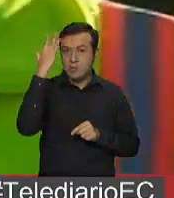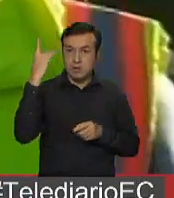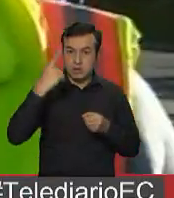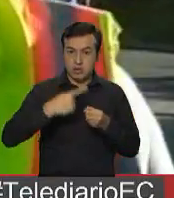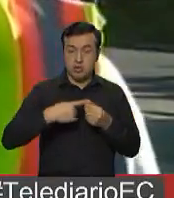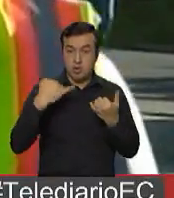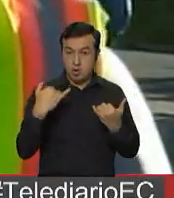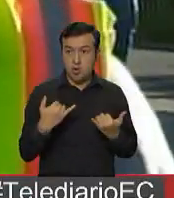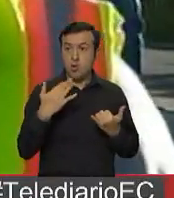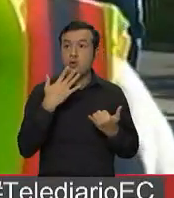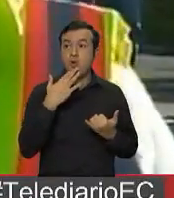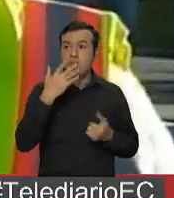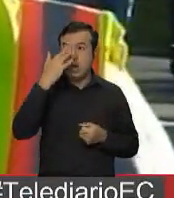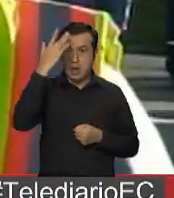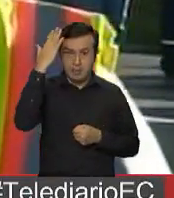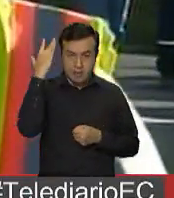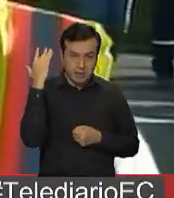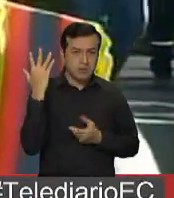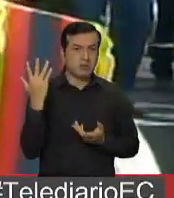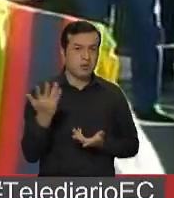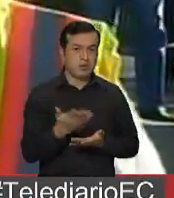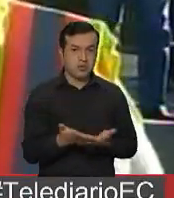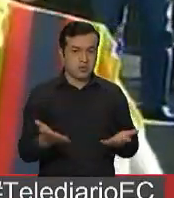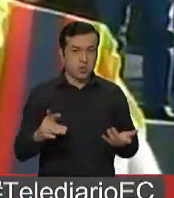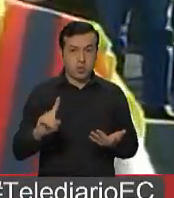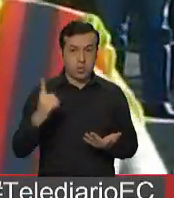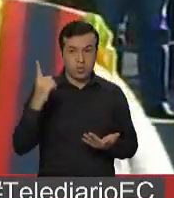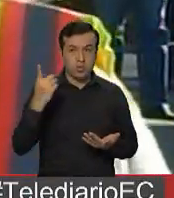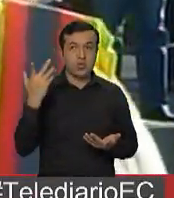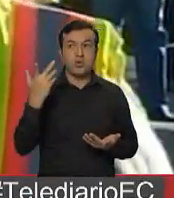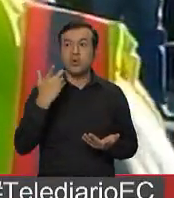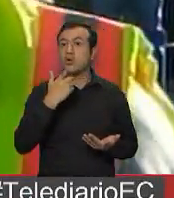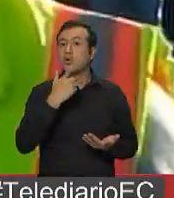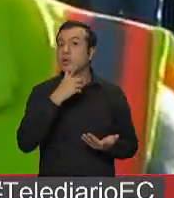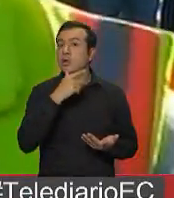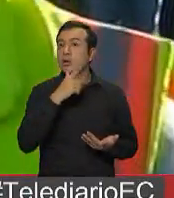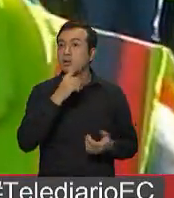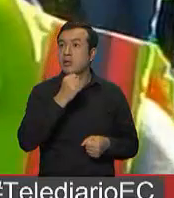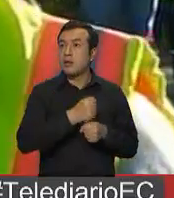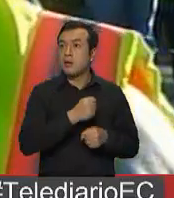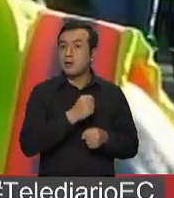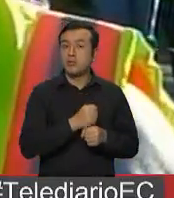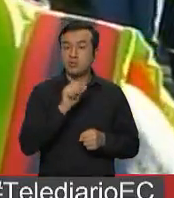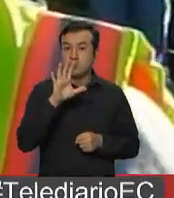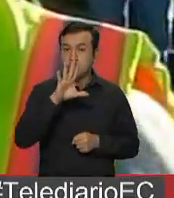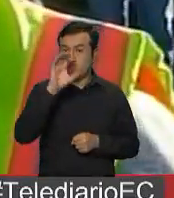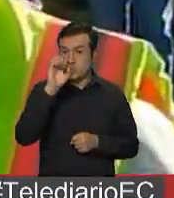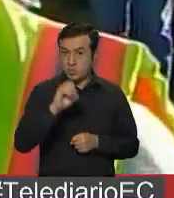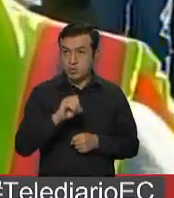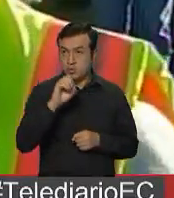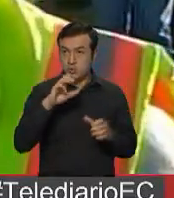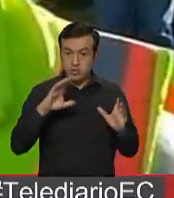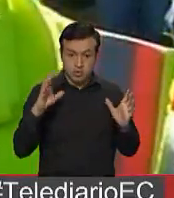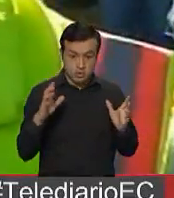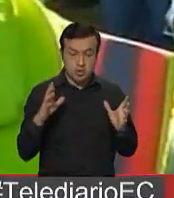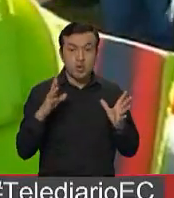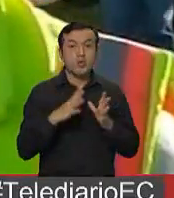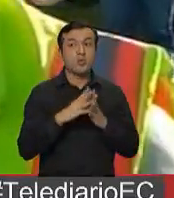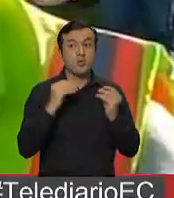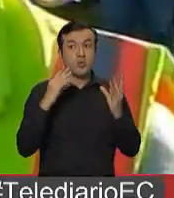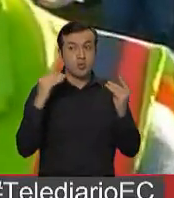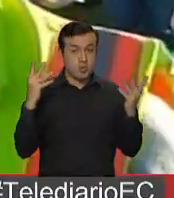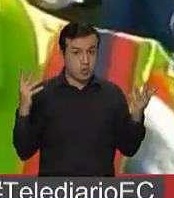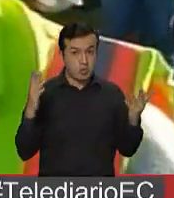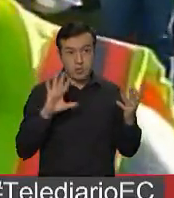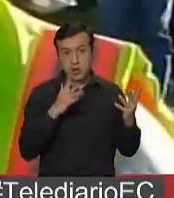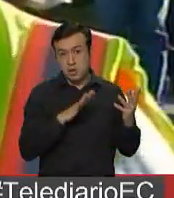Actualmente estamos en semáforo amarillo, con lo cual solo podemos reintegrar al 50% del personal, que es una masa de trabajadores realmente importante. Estamos